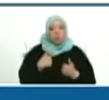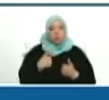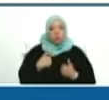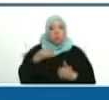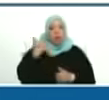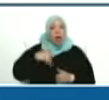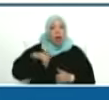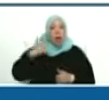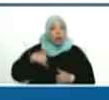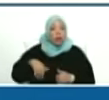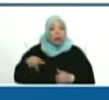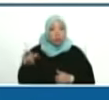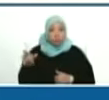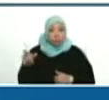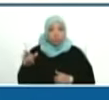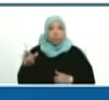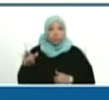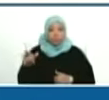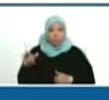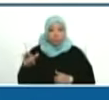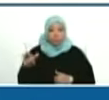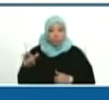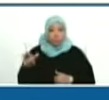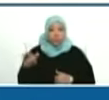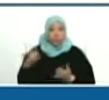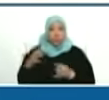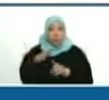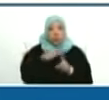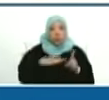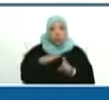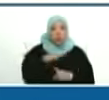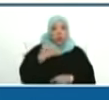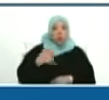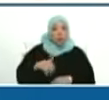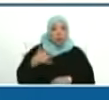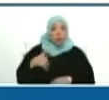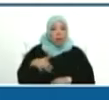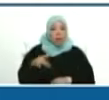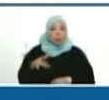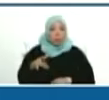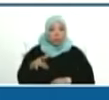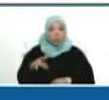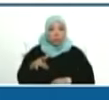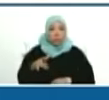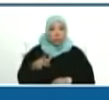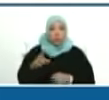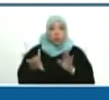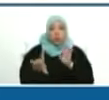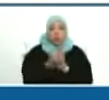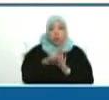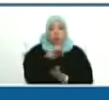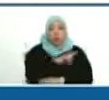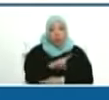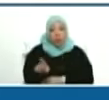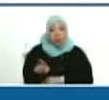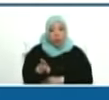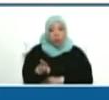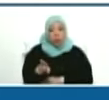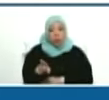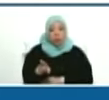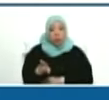Argentina. ¿Se han dado cuenta? La locura. Un decreto dictatorial